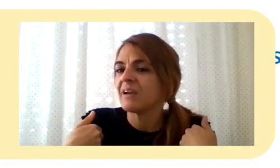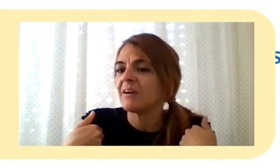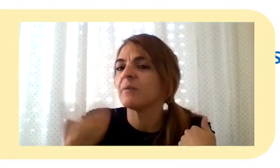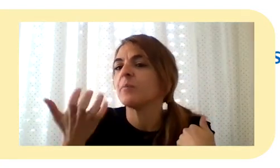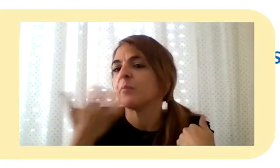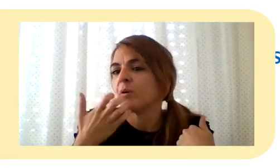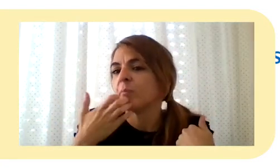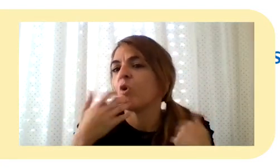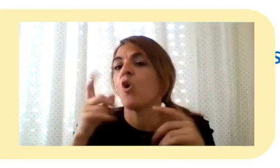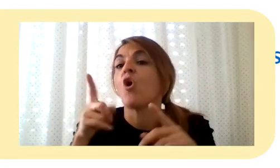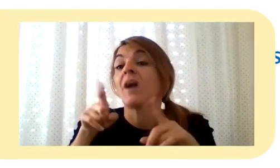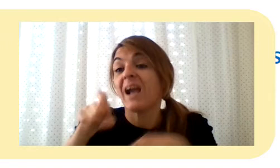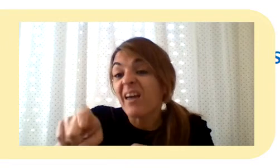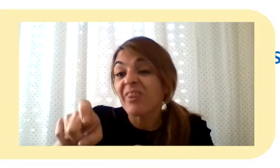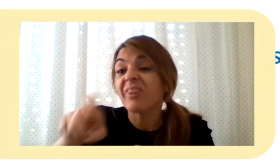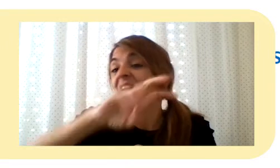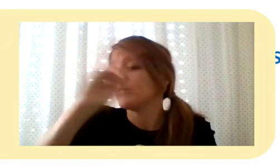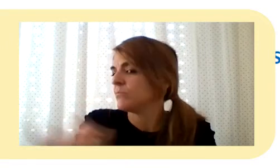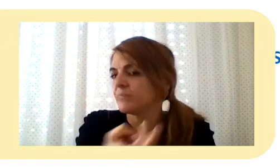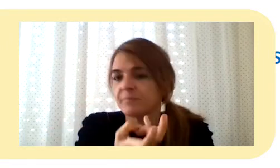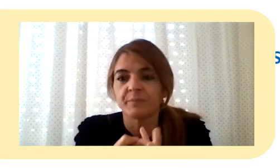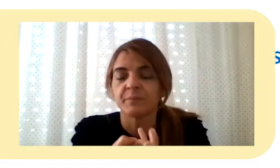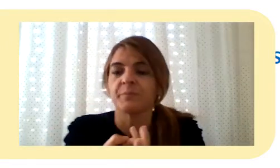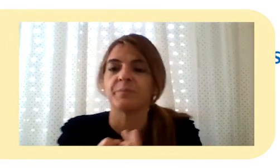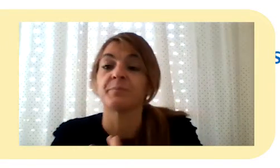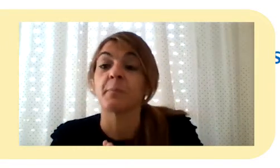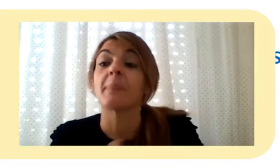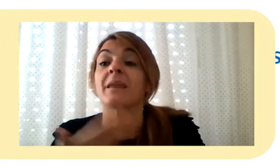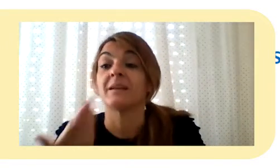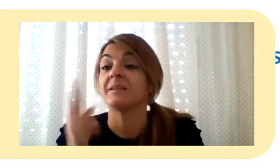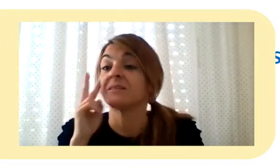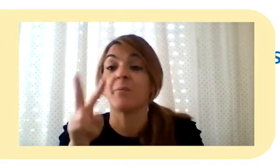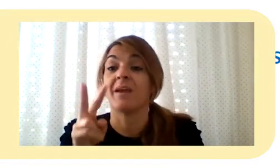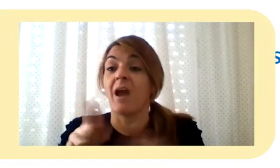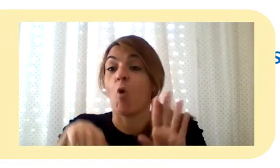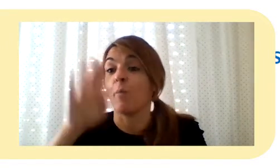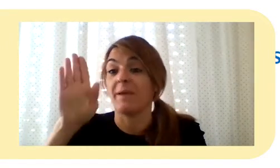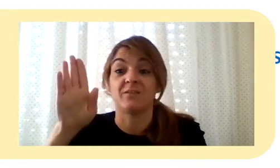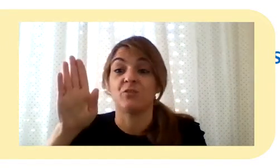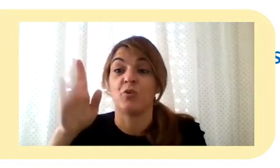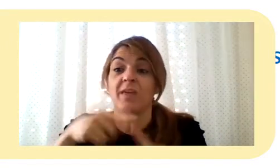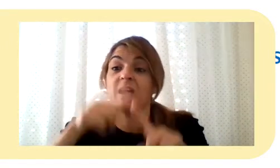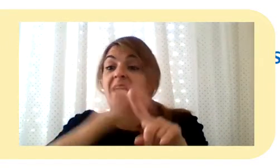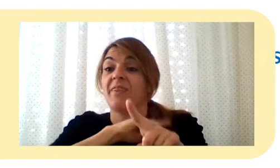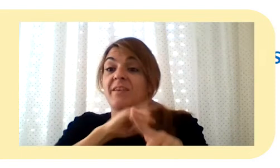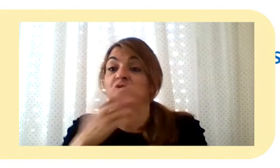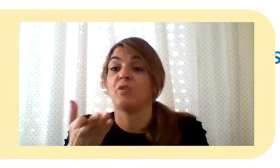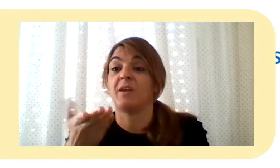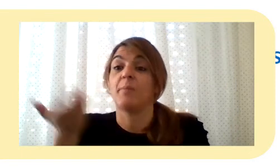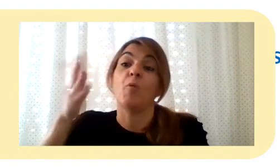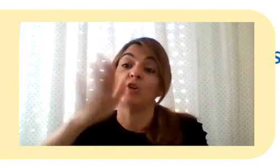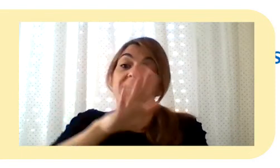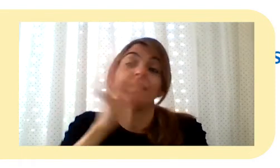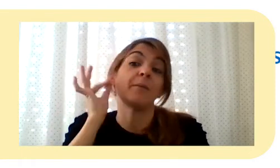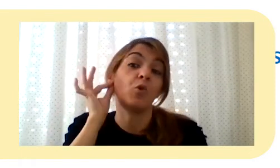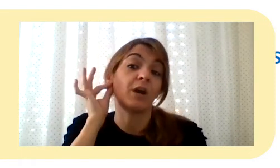cánceres, etcétera, y a hombres y mujeres, pero obviamente aquí lo que se ve es que hay un aumento de exceso de mortalidad en mujeres, está indicando que